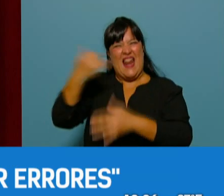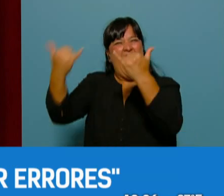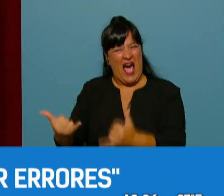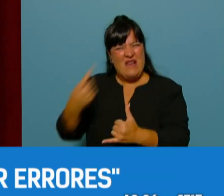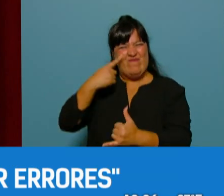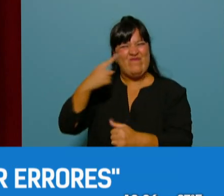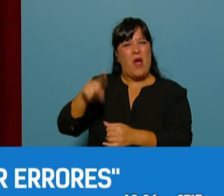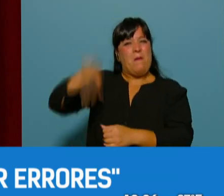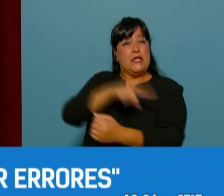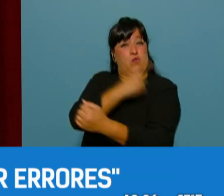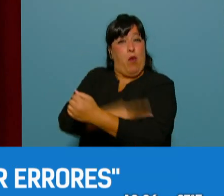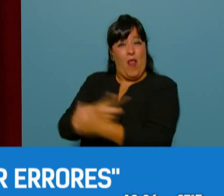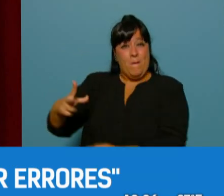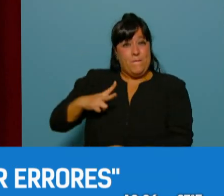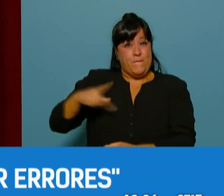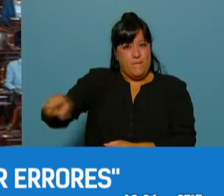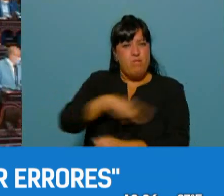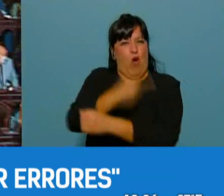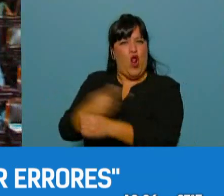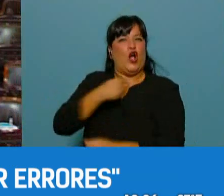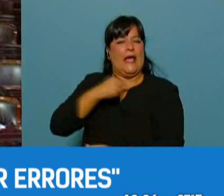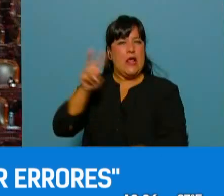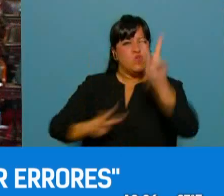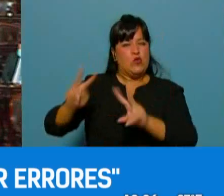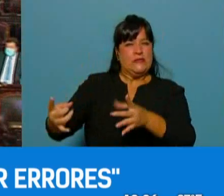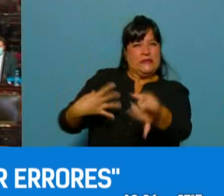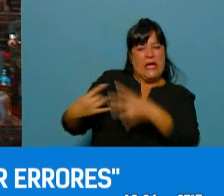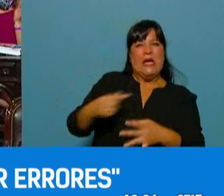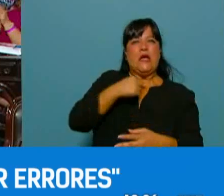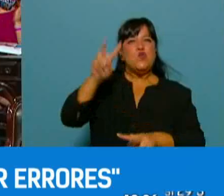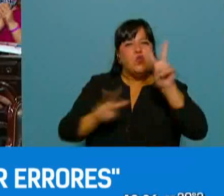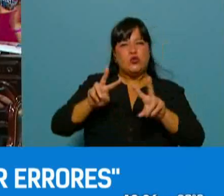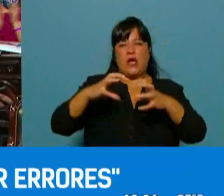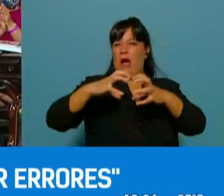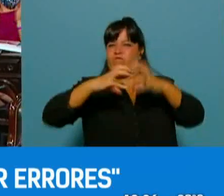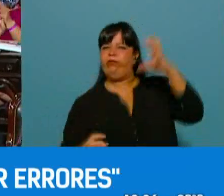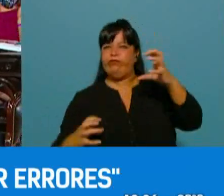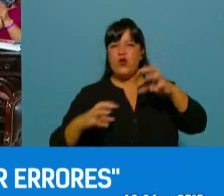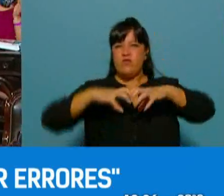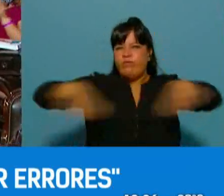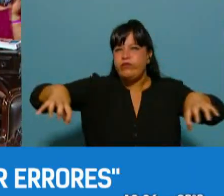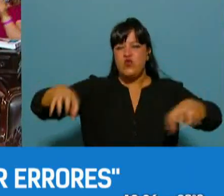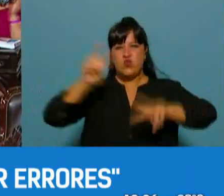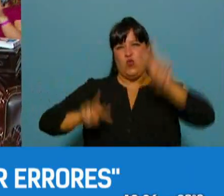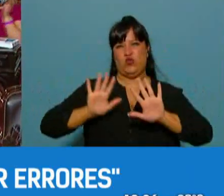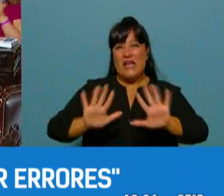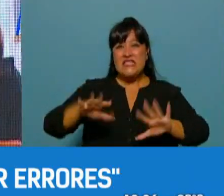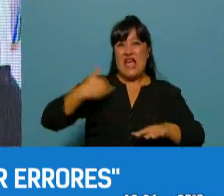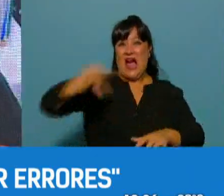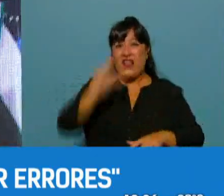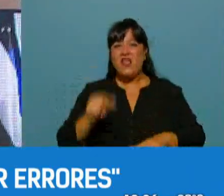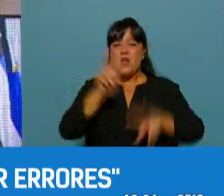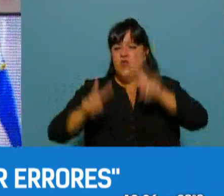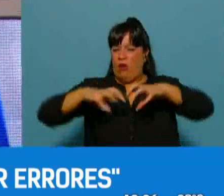de poderes económicos concentrados que en ocasiones buscan sembrar la fractura, la polarización y la discordia entre el pueblo